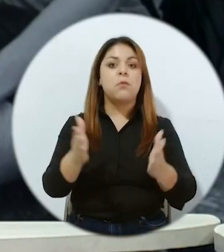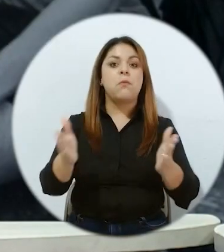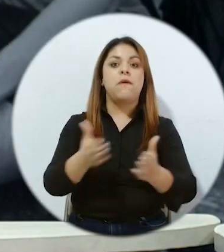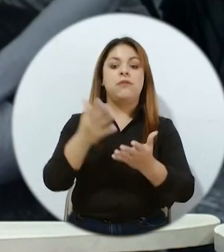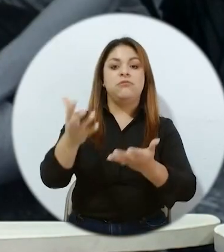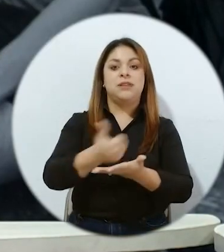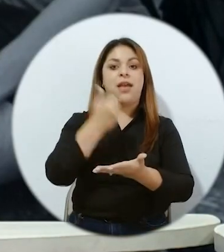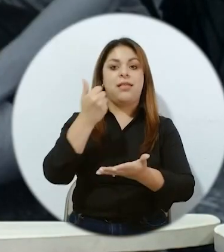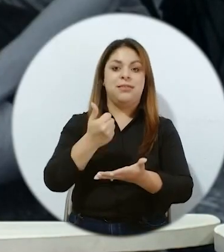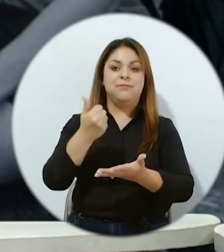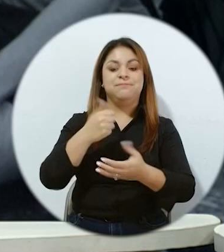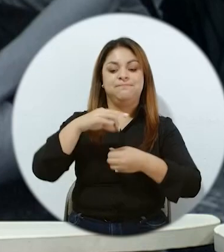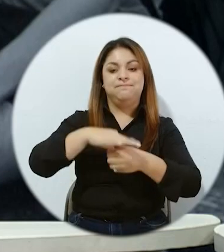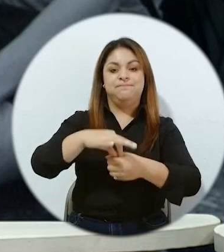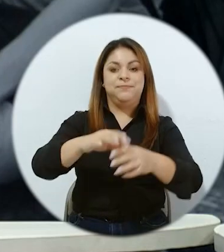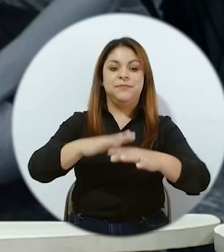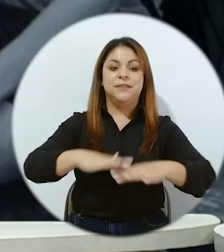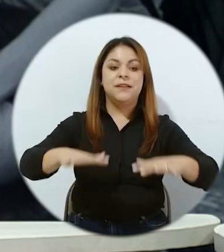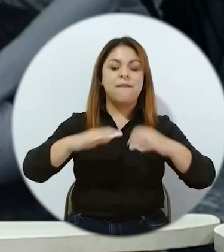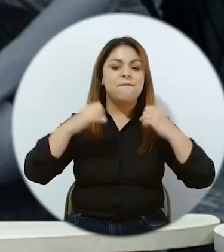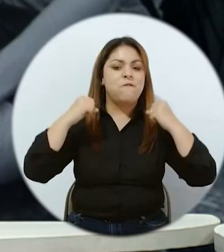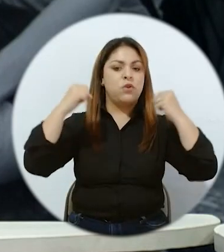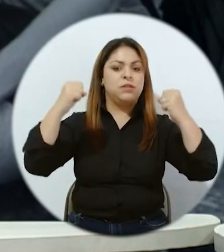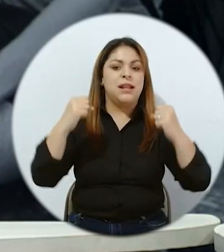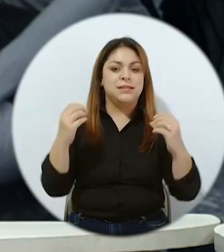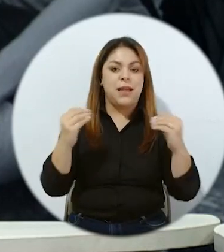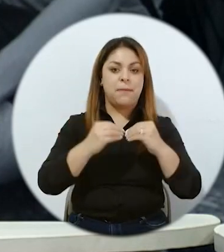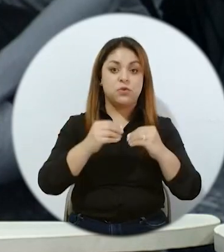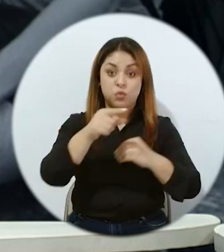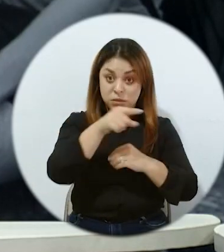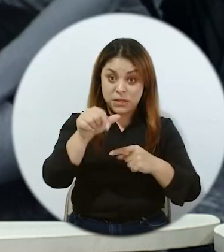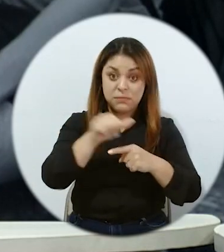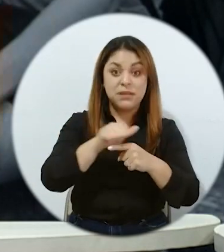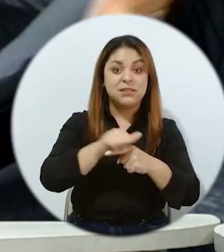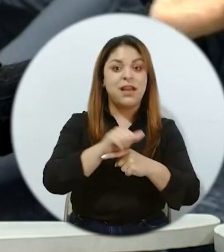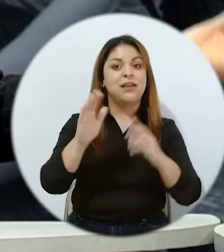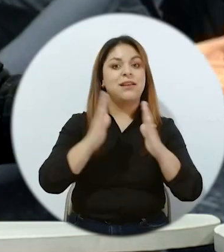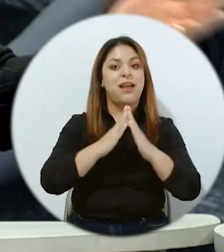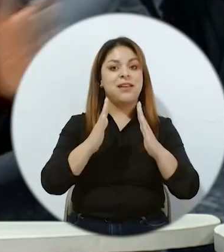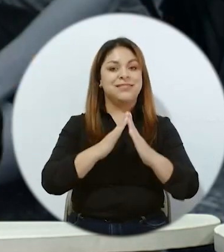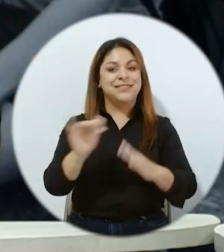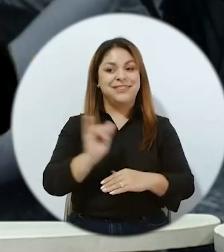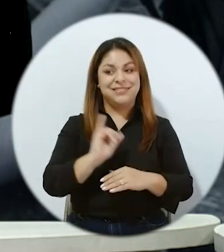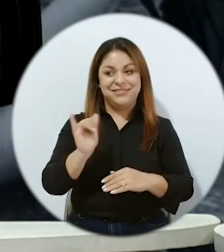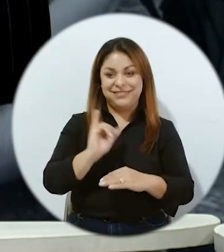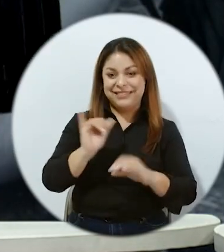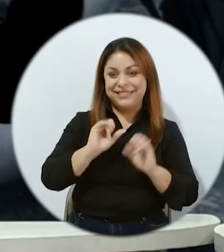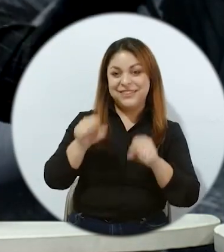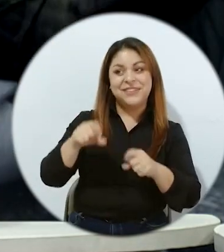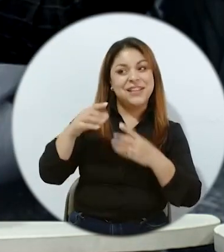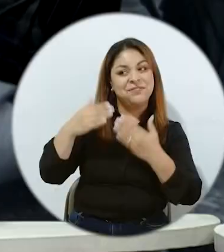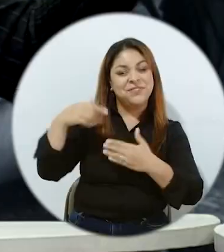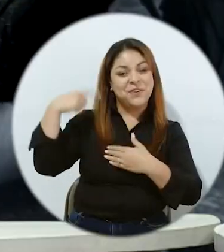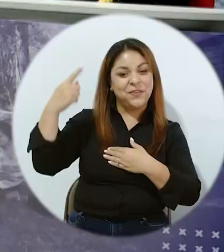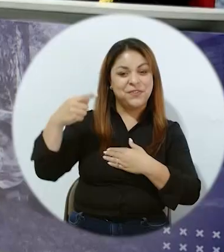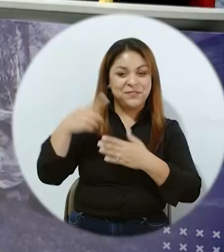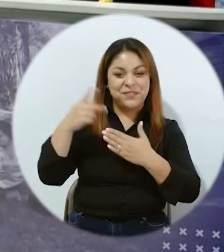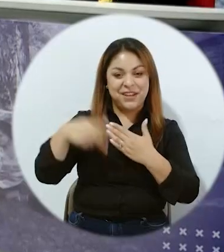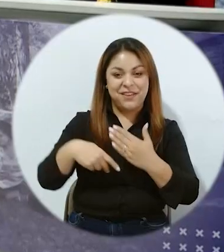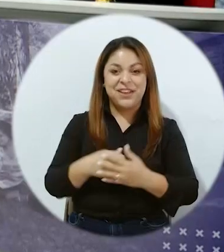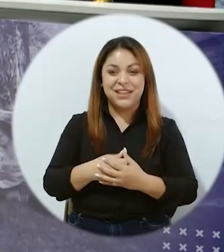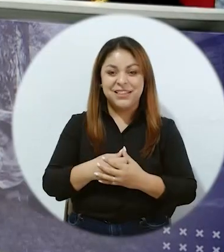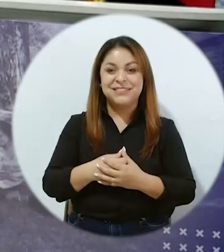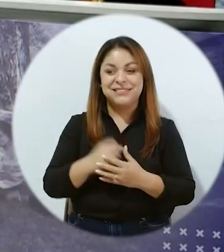la agroecología en Costa Rica, que se fortalezca cada vez más. Se puede aplicar en casa. También en casa, sí, eso es para hablar en otro programa. No solo